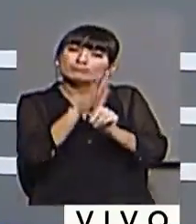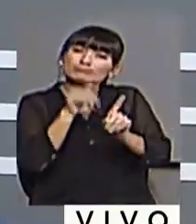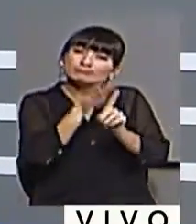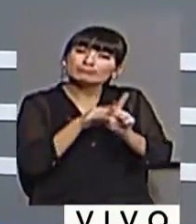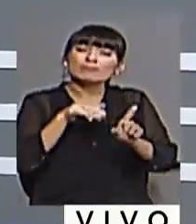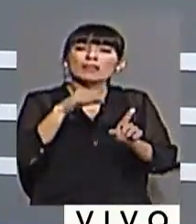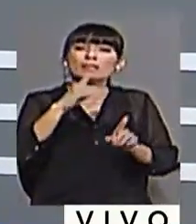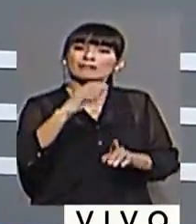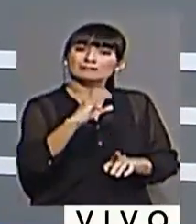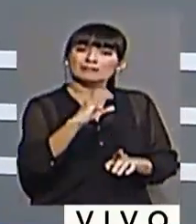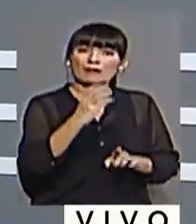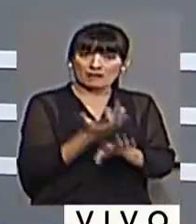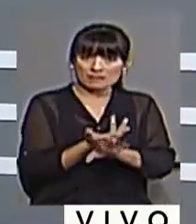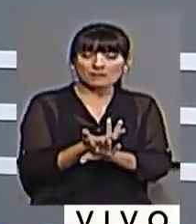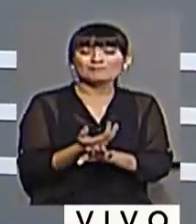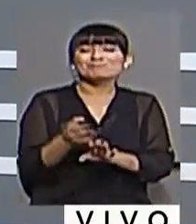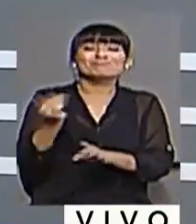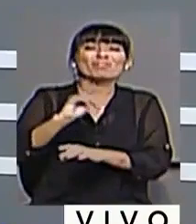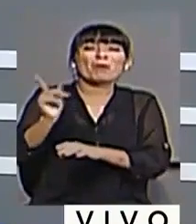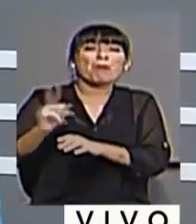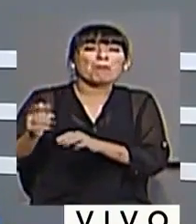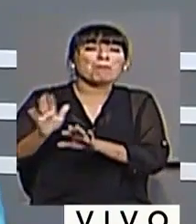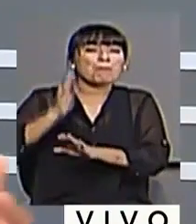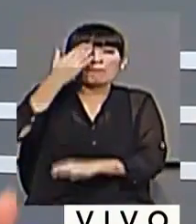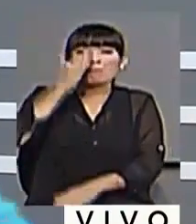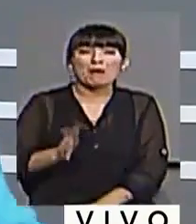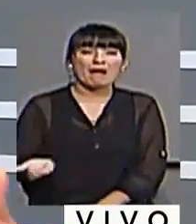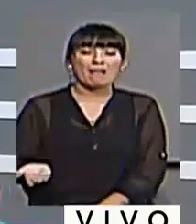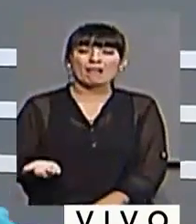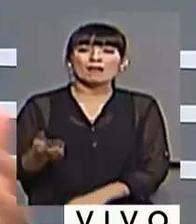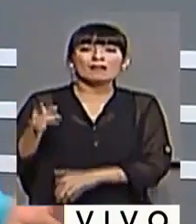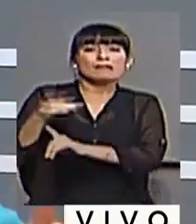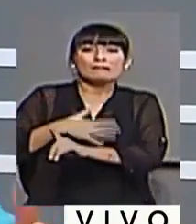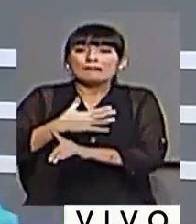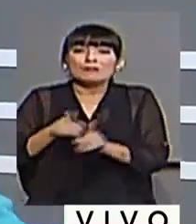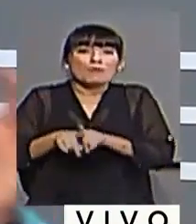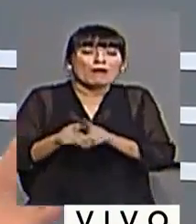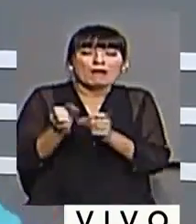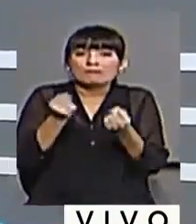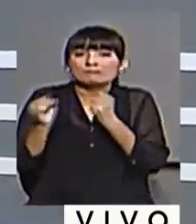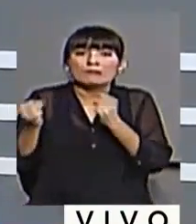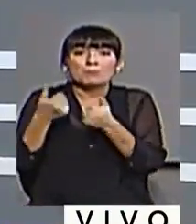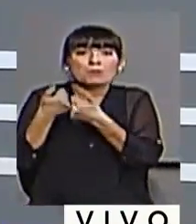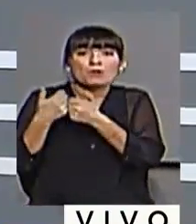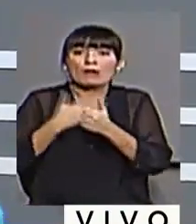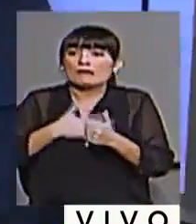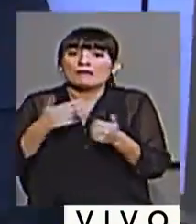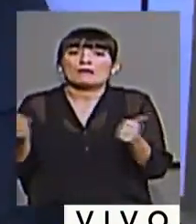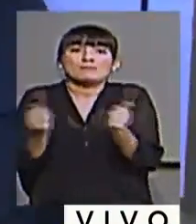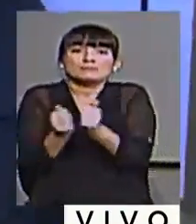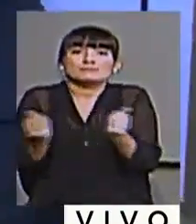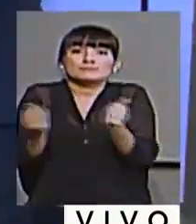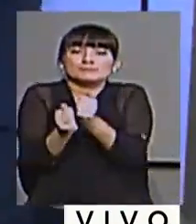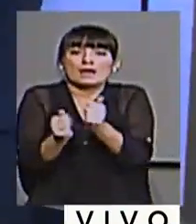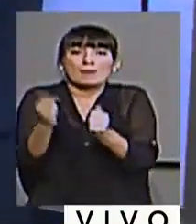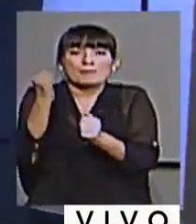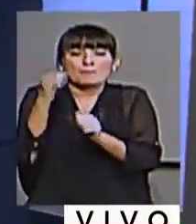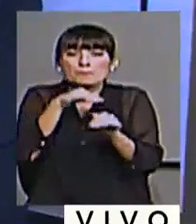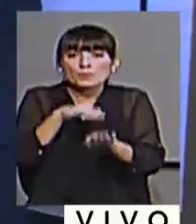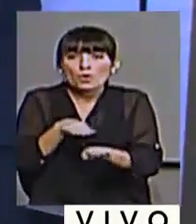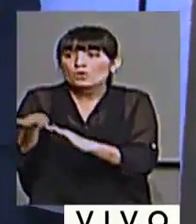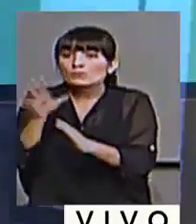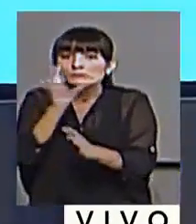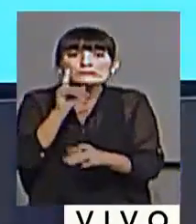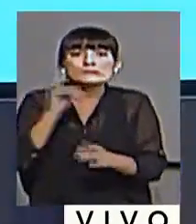Pero le ha ido mal con la polola, como dijo la senadora Gómez, él anda buscando una polola desesperado. Pero mire. Piñera no es más de lo